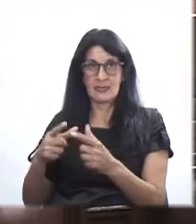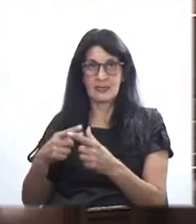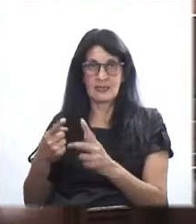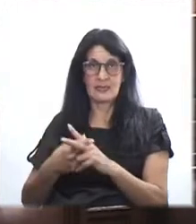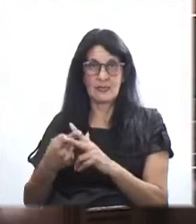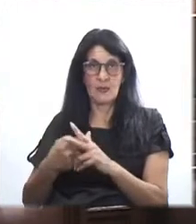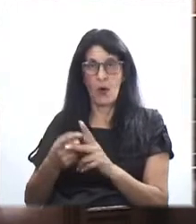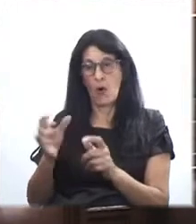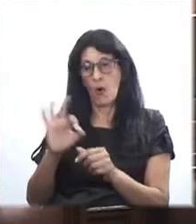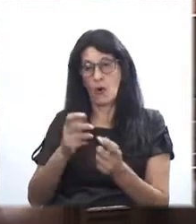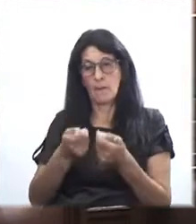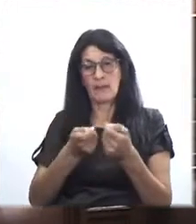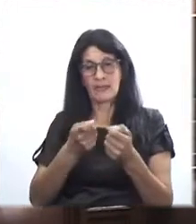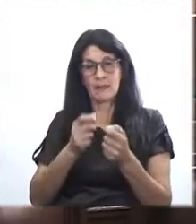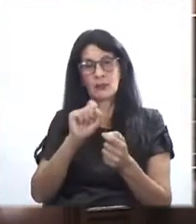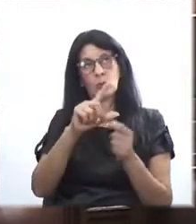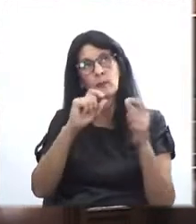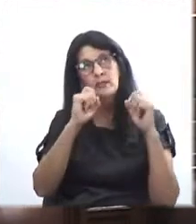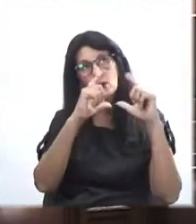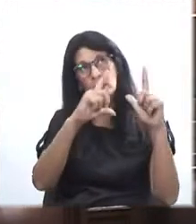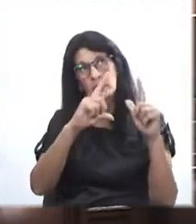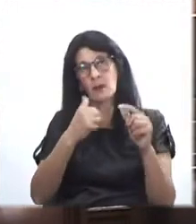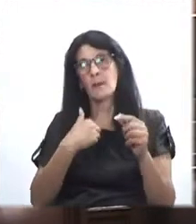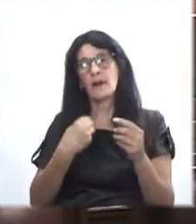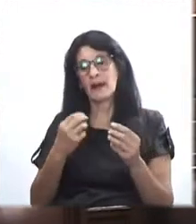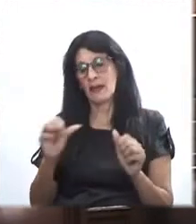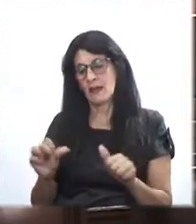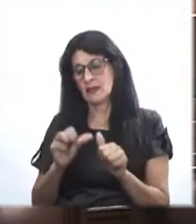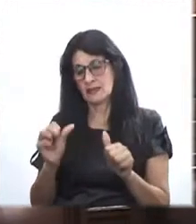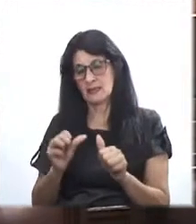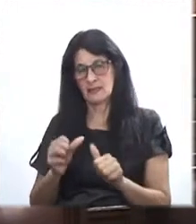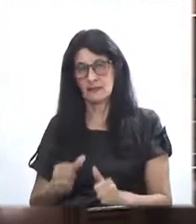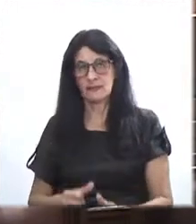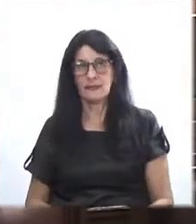o préstame tu personalidad jurídica para hacer una cantidad de cosas que hoy no puedo hacer.